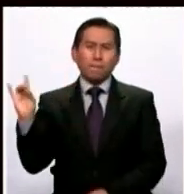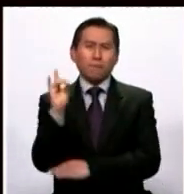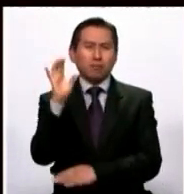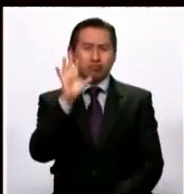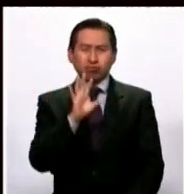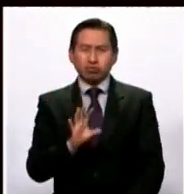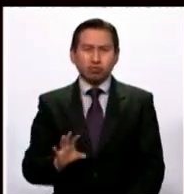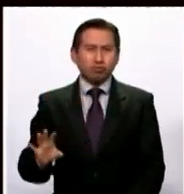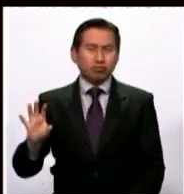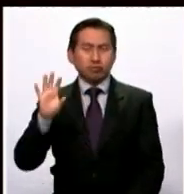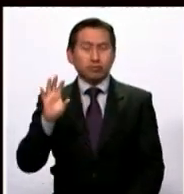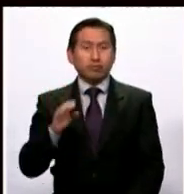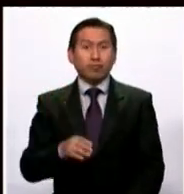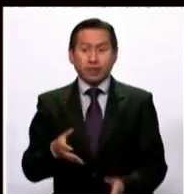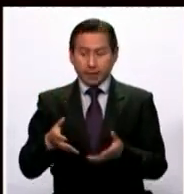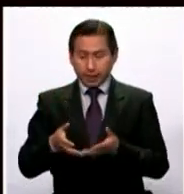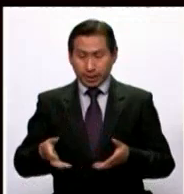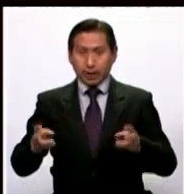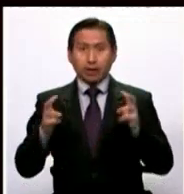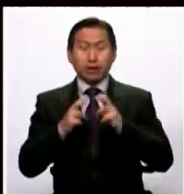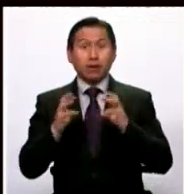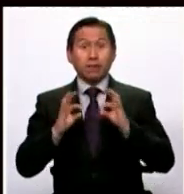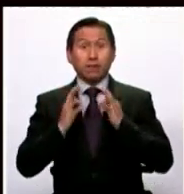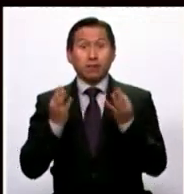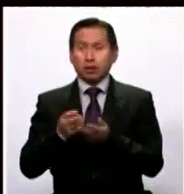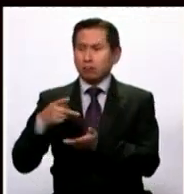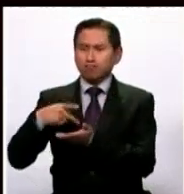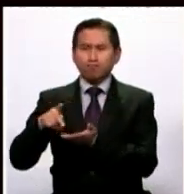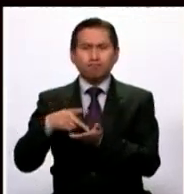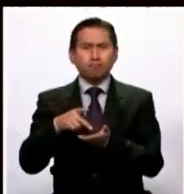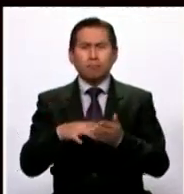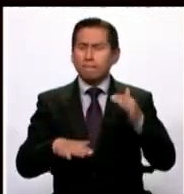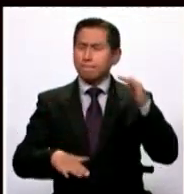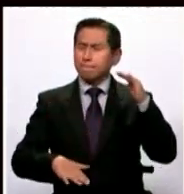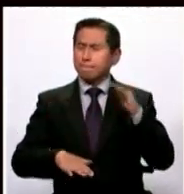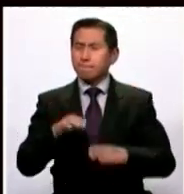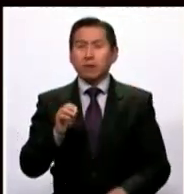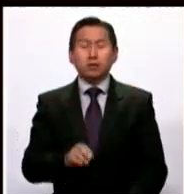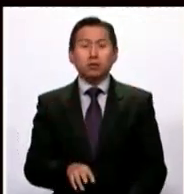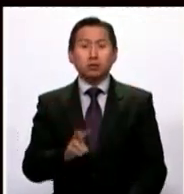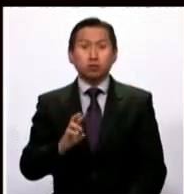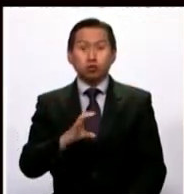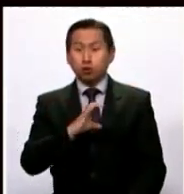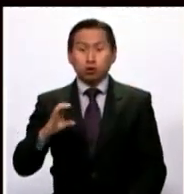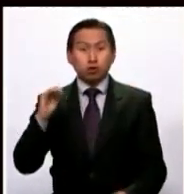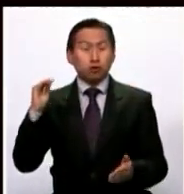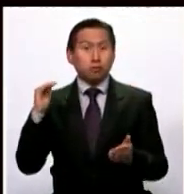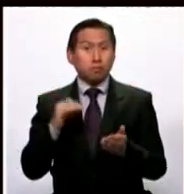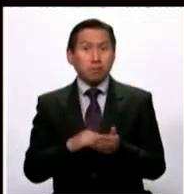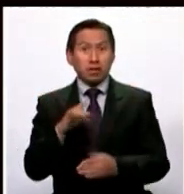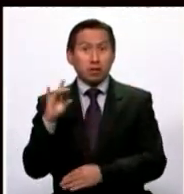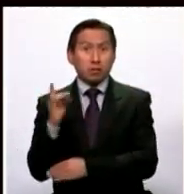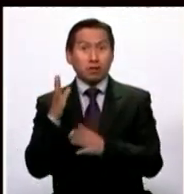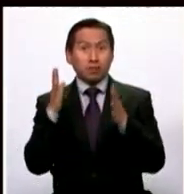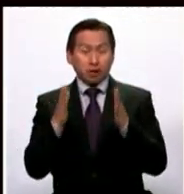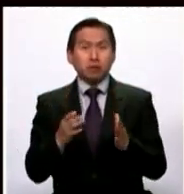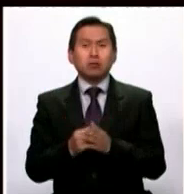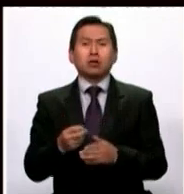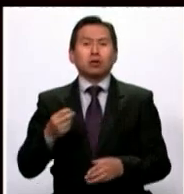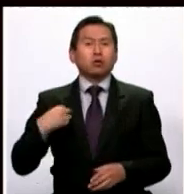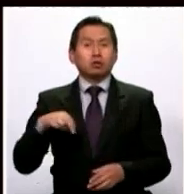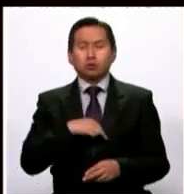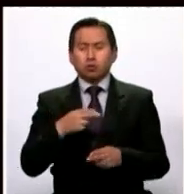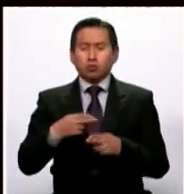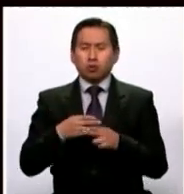Con la canasta familiar ya hemos pagado a más de 200.000 compatriotas y llegaremos pronto